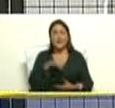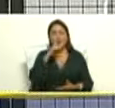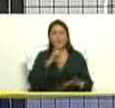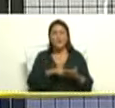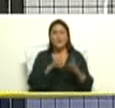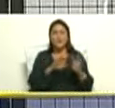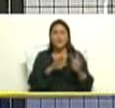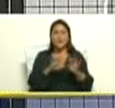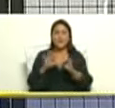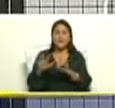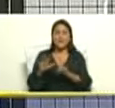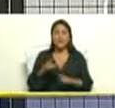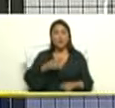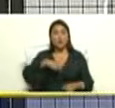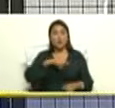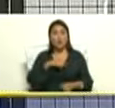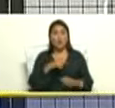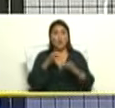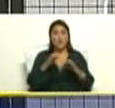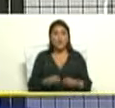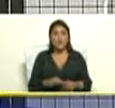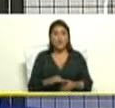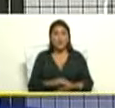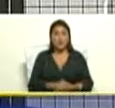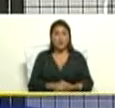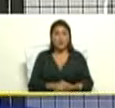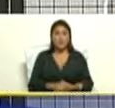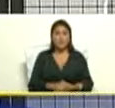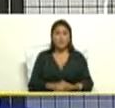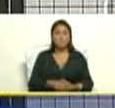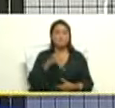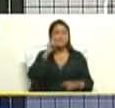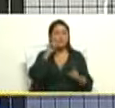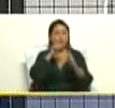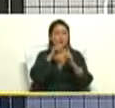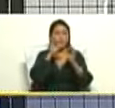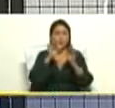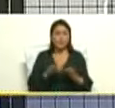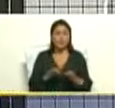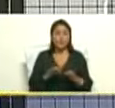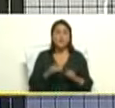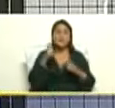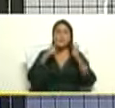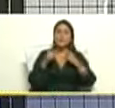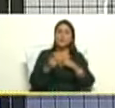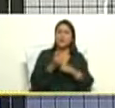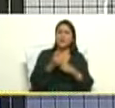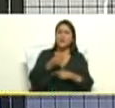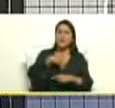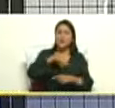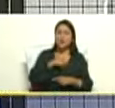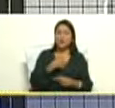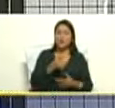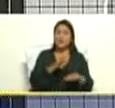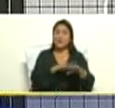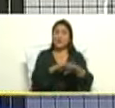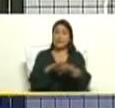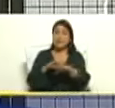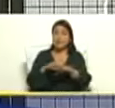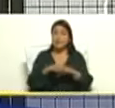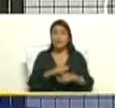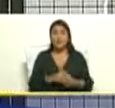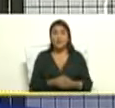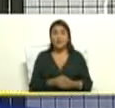fue bueno porque definimos tuvimos la visual y Chávez nos dijo muchachos muchacha